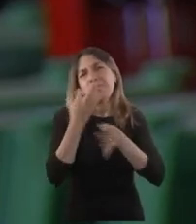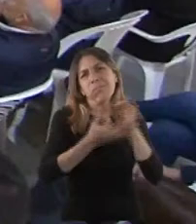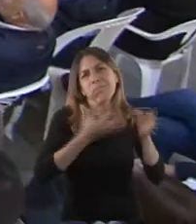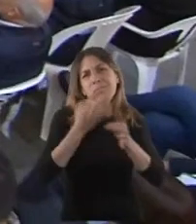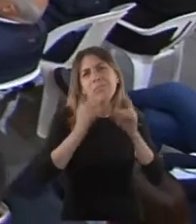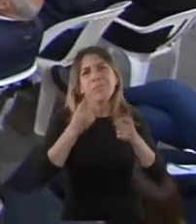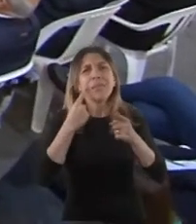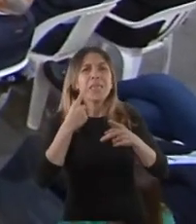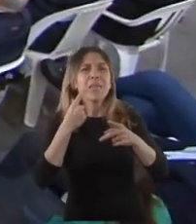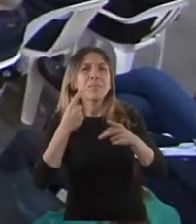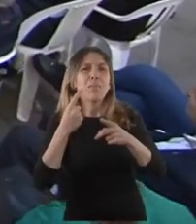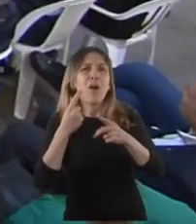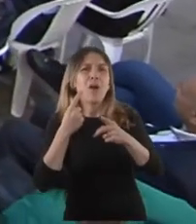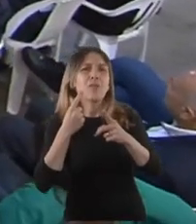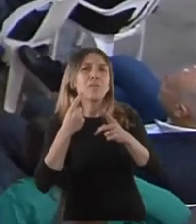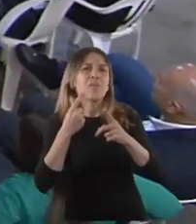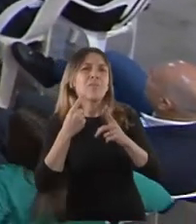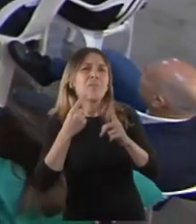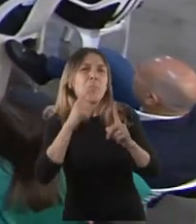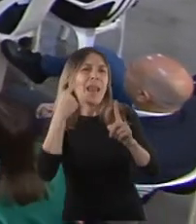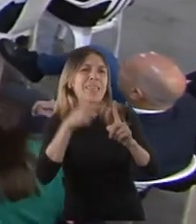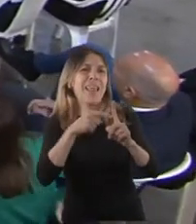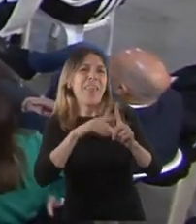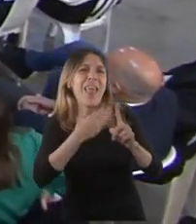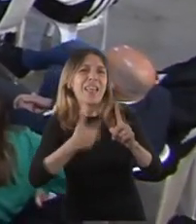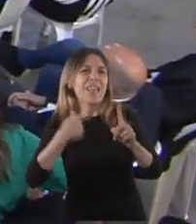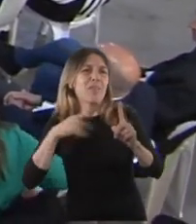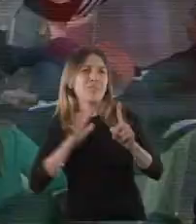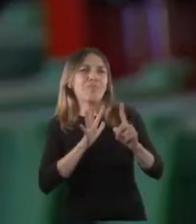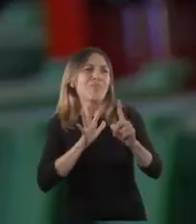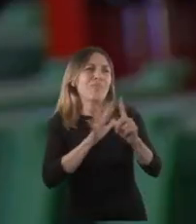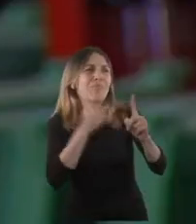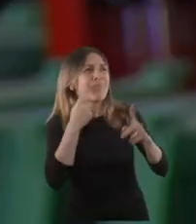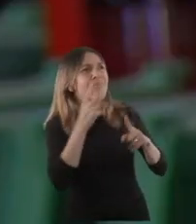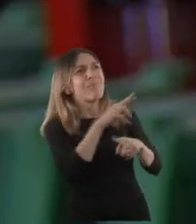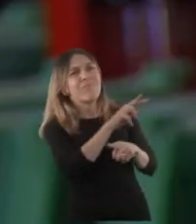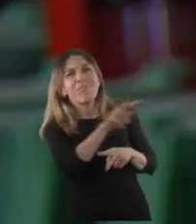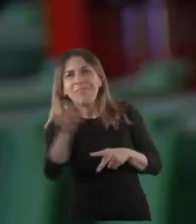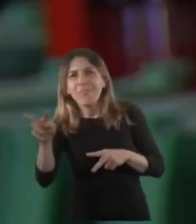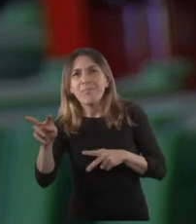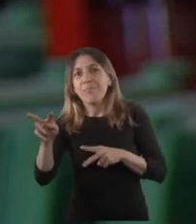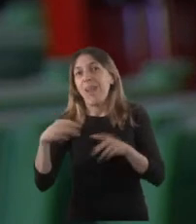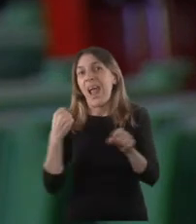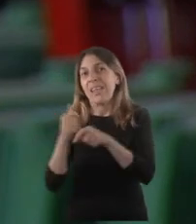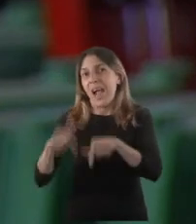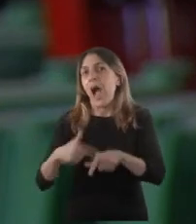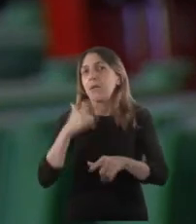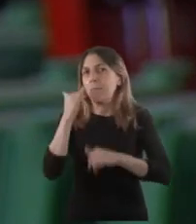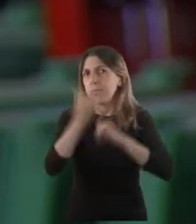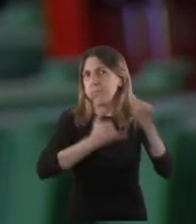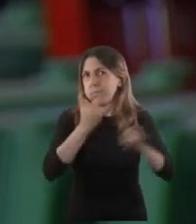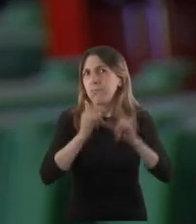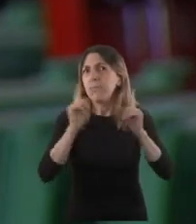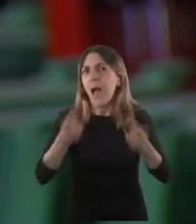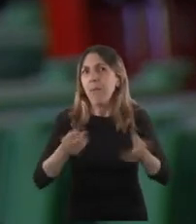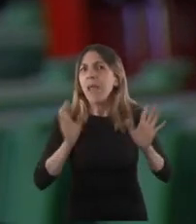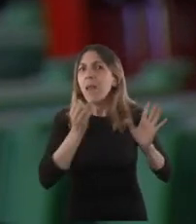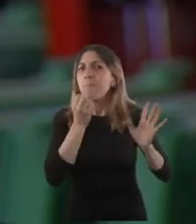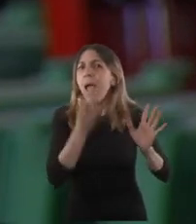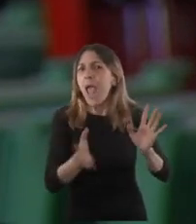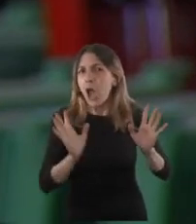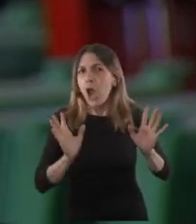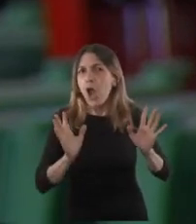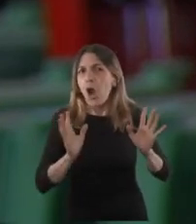de recorrida para llegar hasta acá, lo que me parece que es mejor comentar de